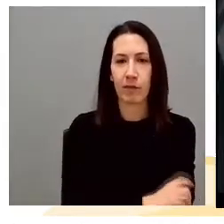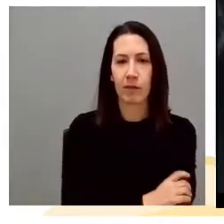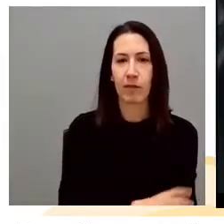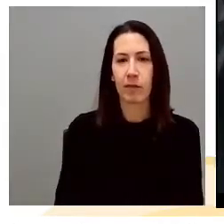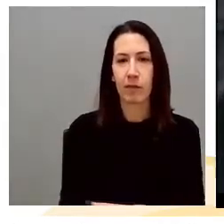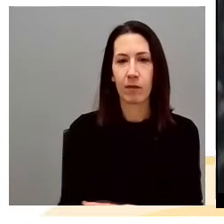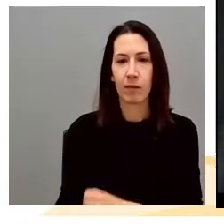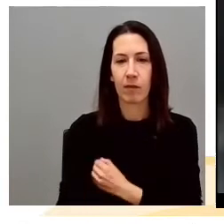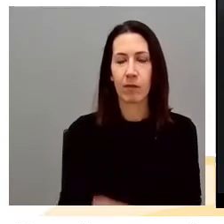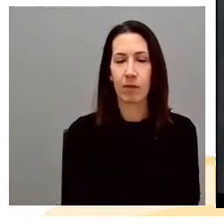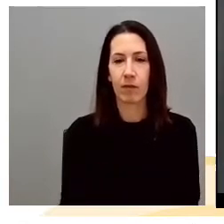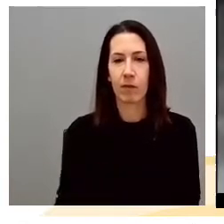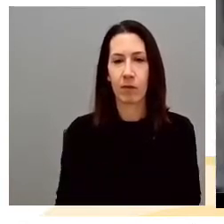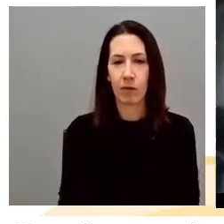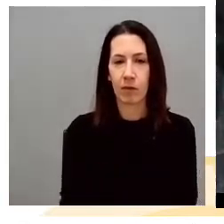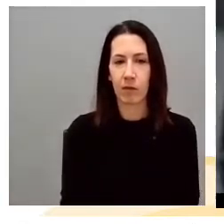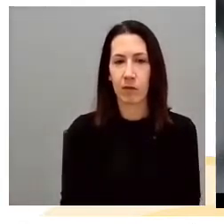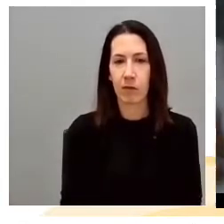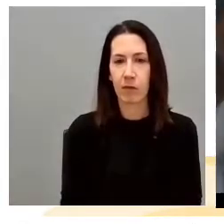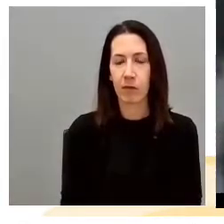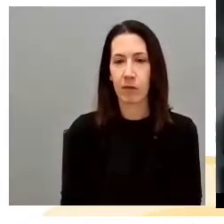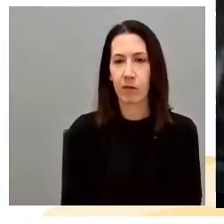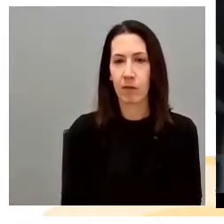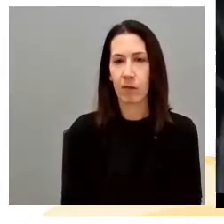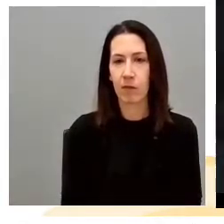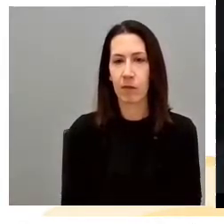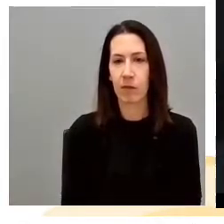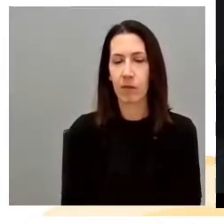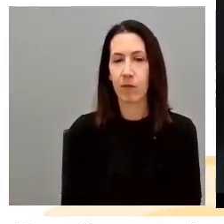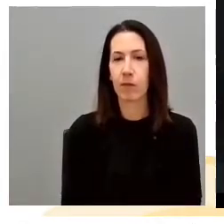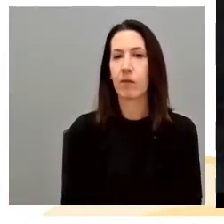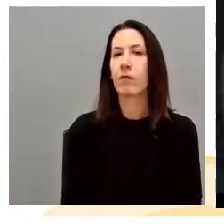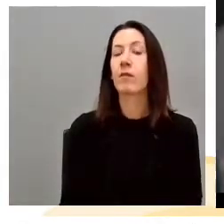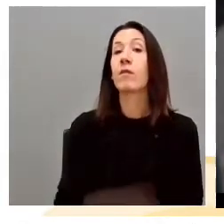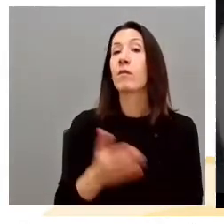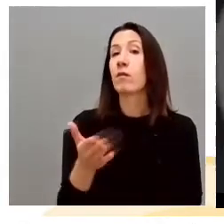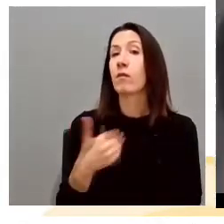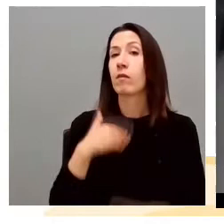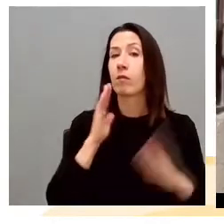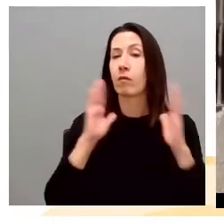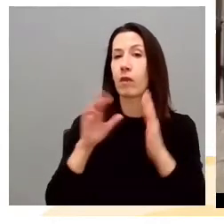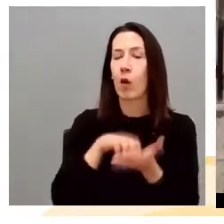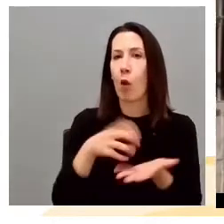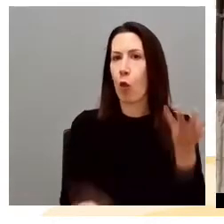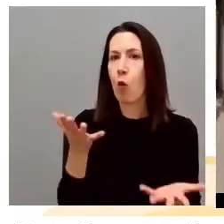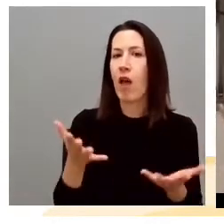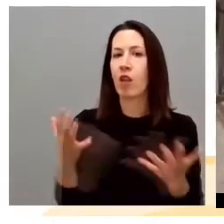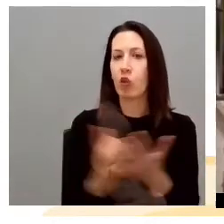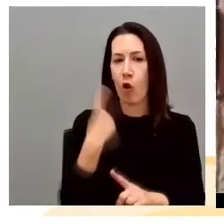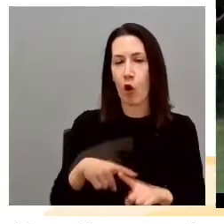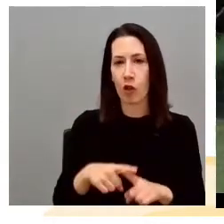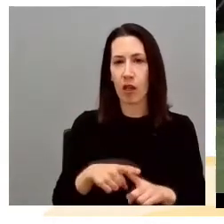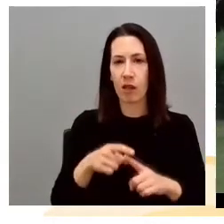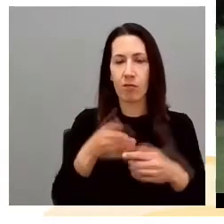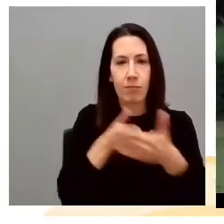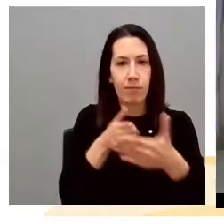En momentos de incertidumbre hemos tenido que parar. Todo parecía ponerse cuesta arriba, pero hay quienes han seguido. Por ejemplo, Javier no ha